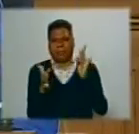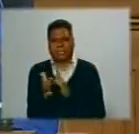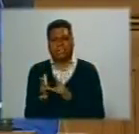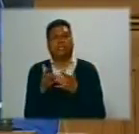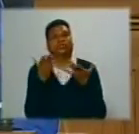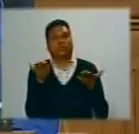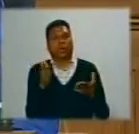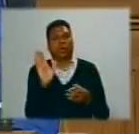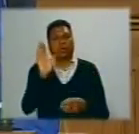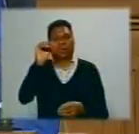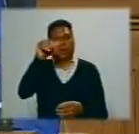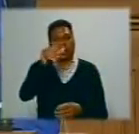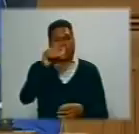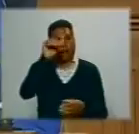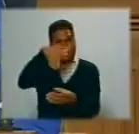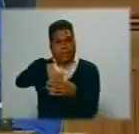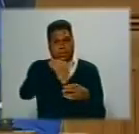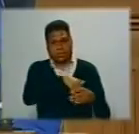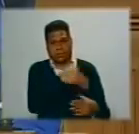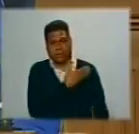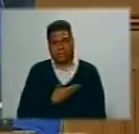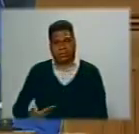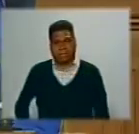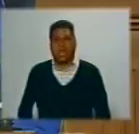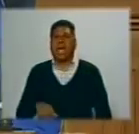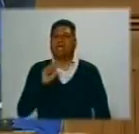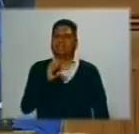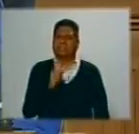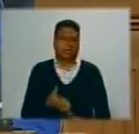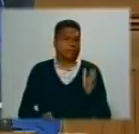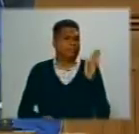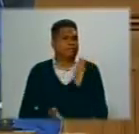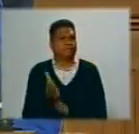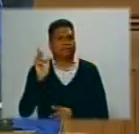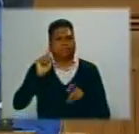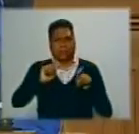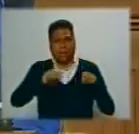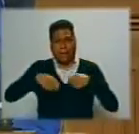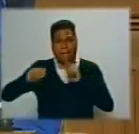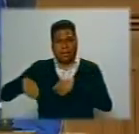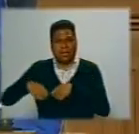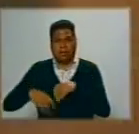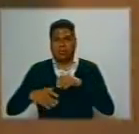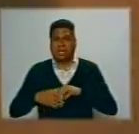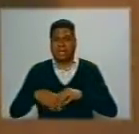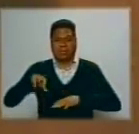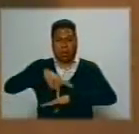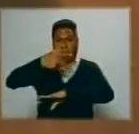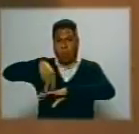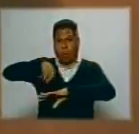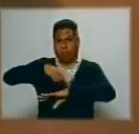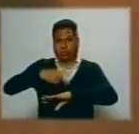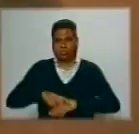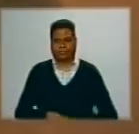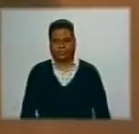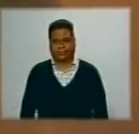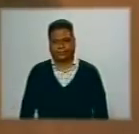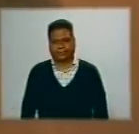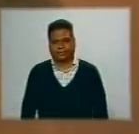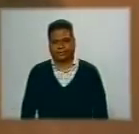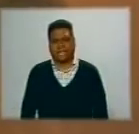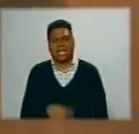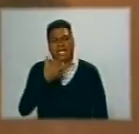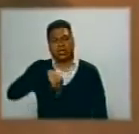elecciones presidenciales, así que pónganse las alpargatas porque lo que viene es joropo, señores. Aquí vamos nosotros a